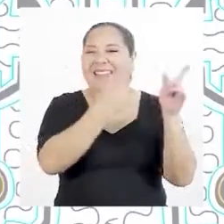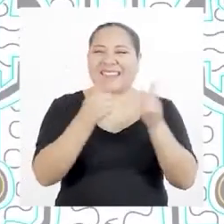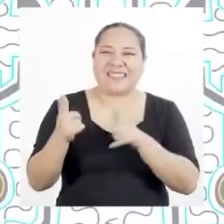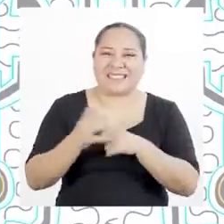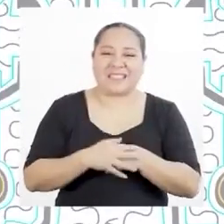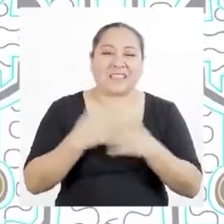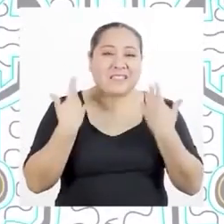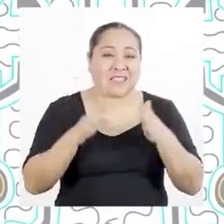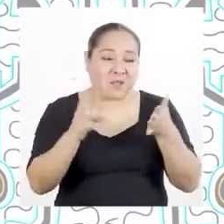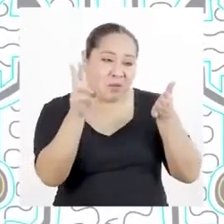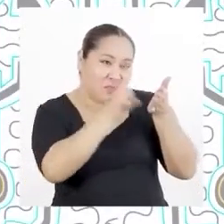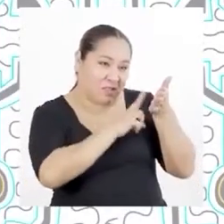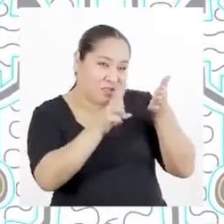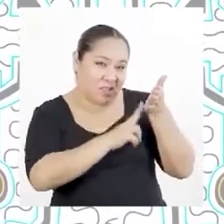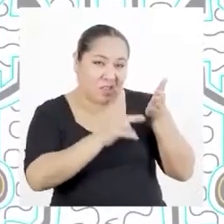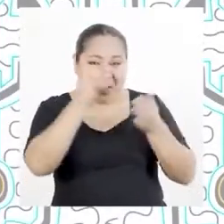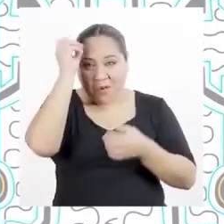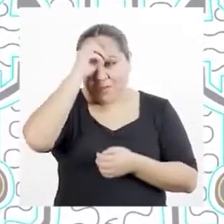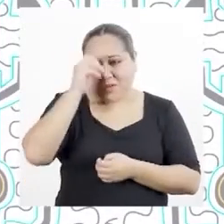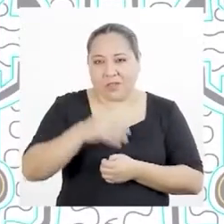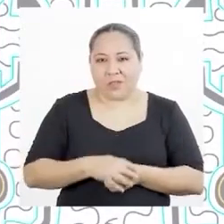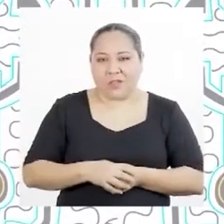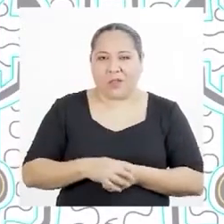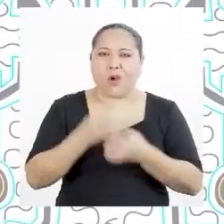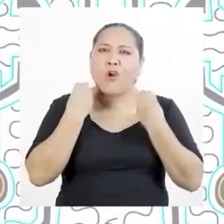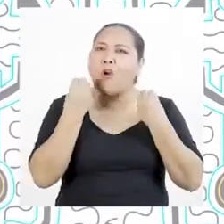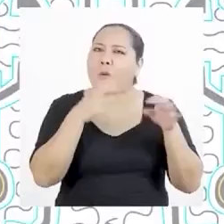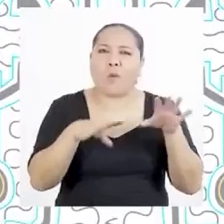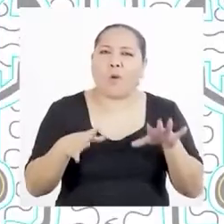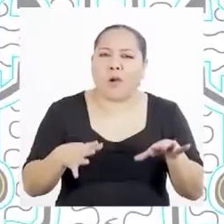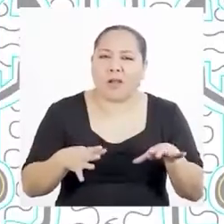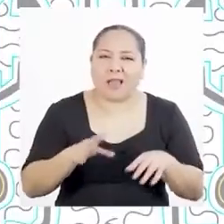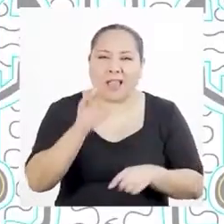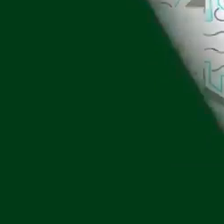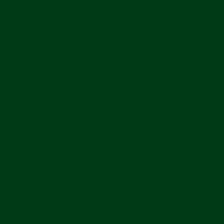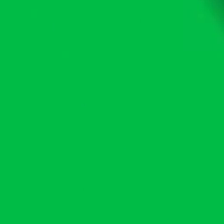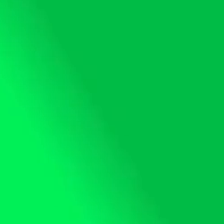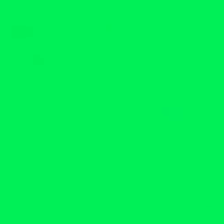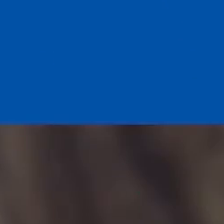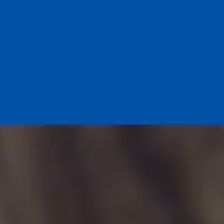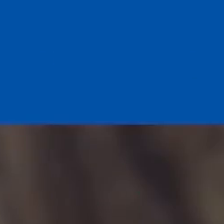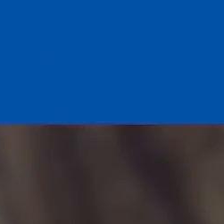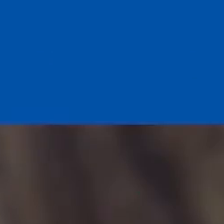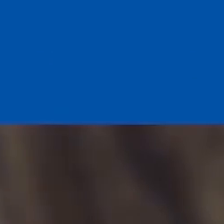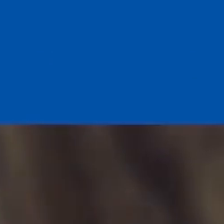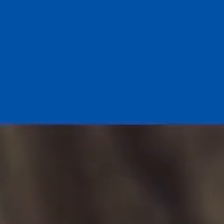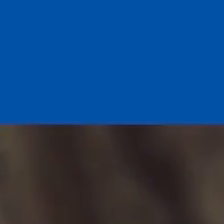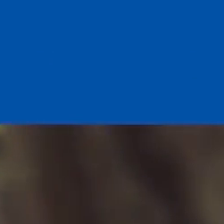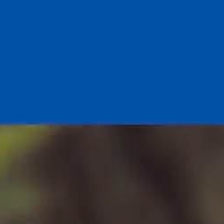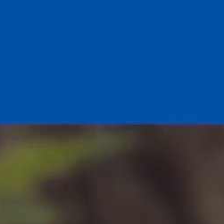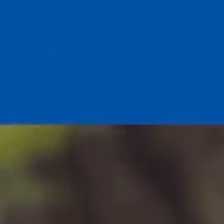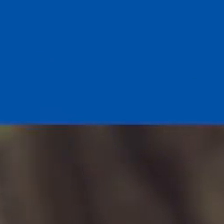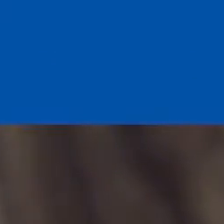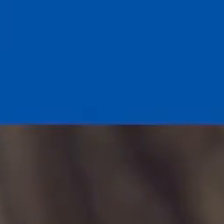¡Listo! Ya pueden leer sus opiniones. ¿Cómo lo haremos? Ya lo verán.